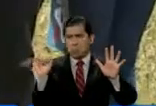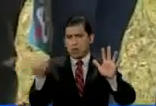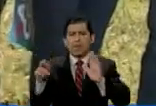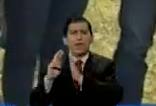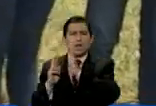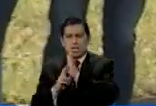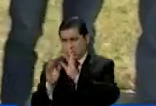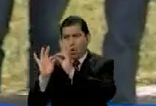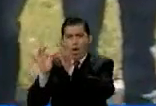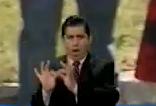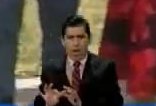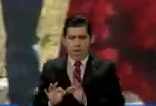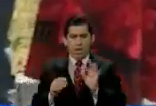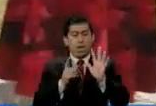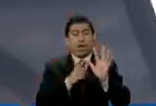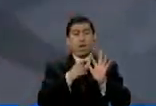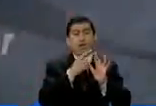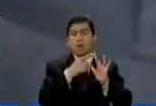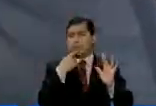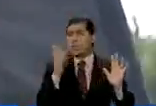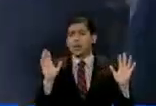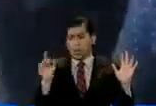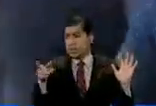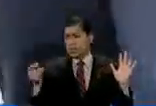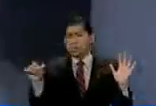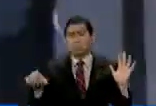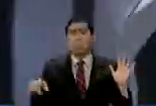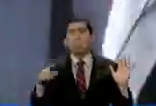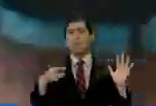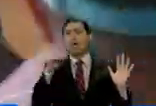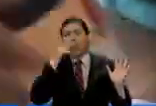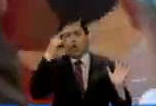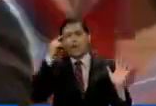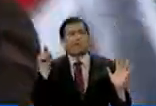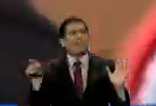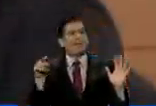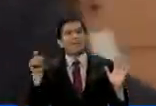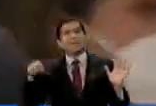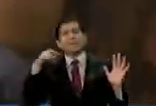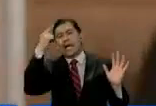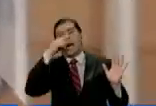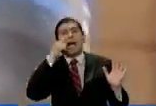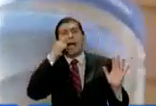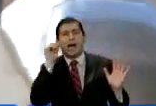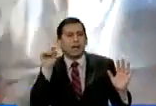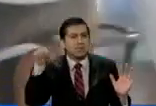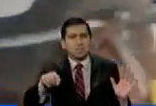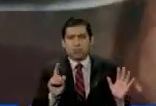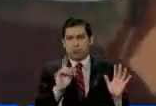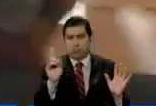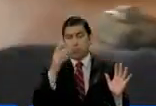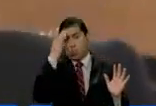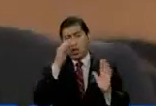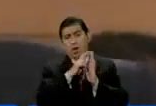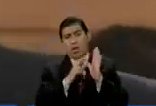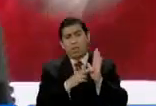requisitos. Ellos reconocieron incumplimientos y señalaron que el expresidente Correa no aceptó presencialmente su precandidatura, tal como